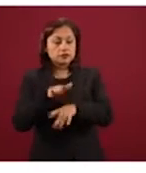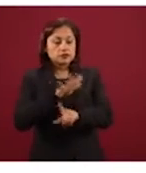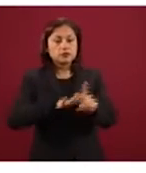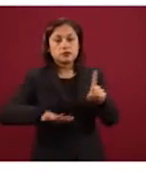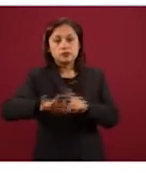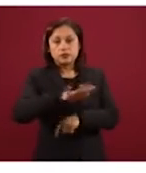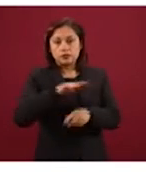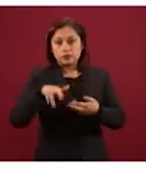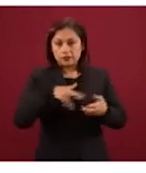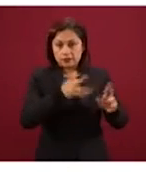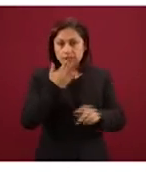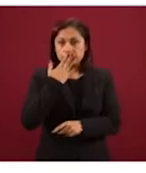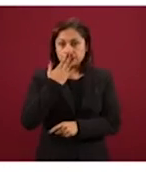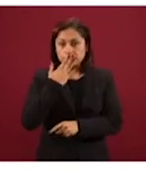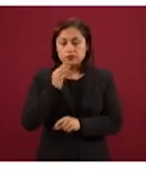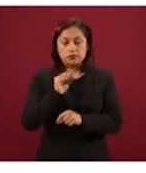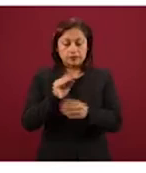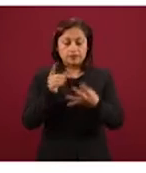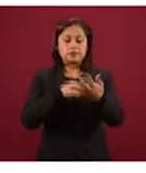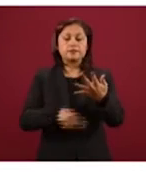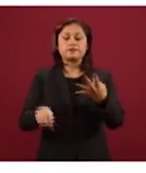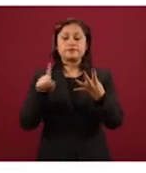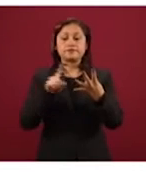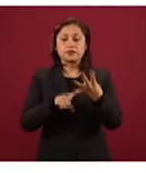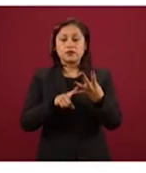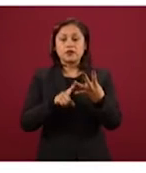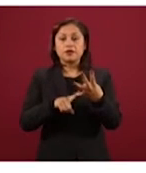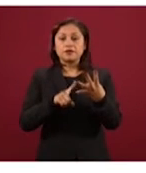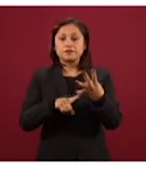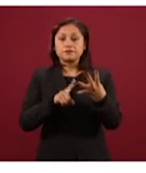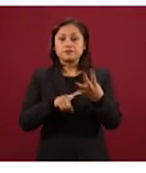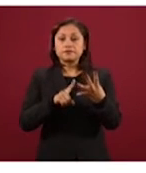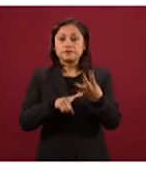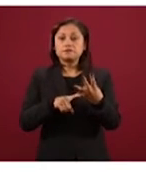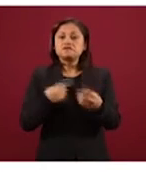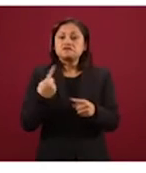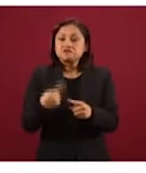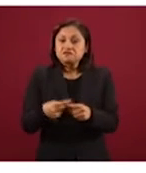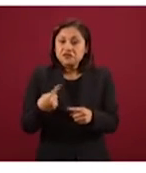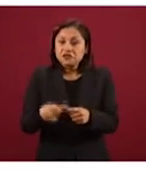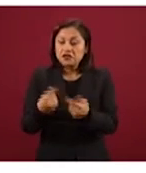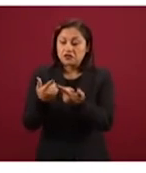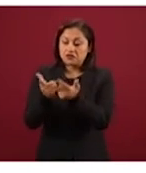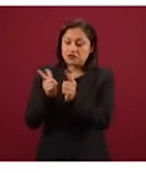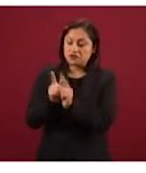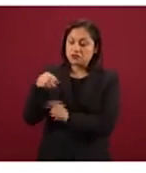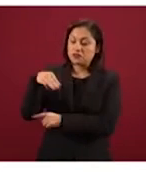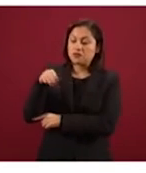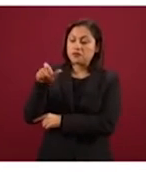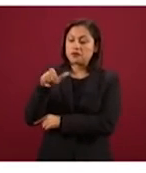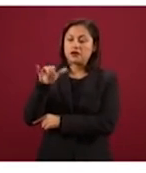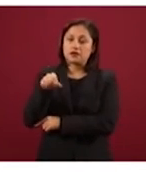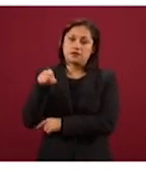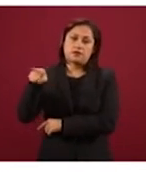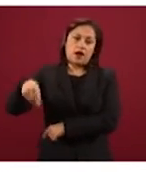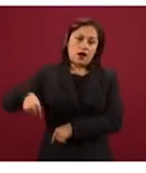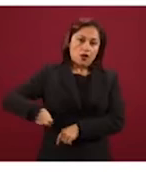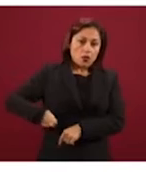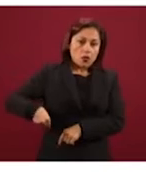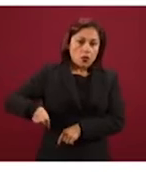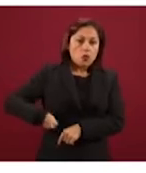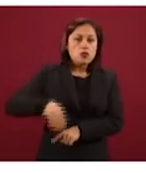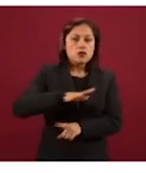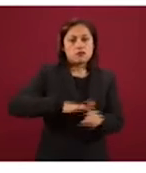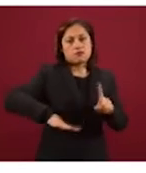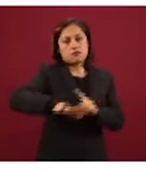Y finalmente, por supuesto, pues el actor privado, en este caso el Grupo México, que pues fue el causante de